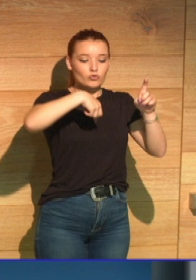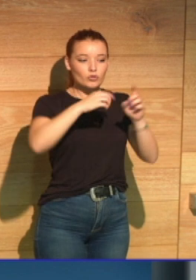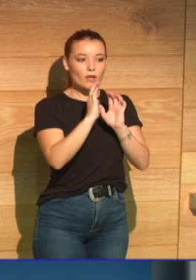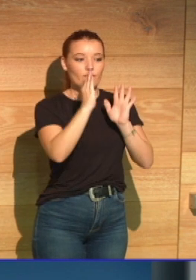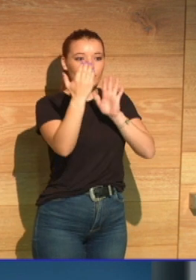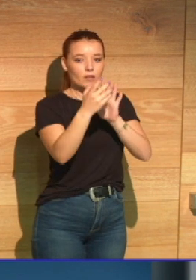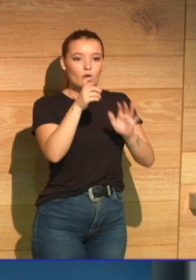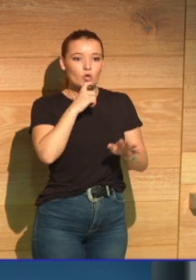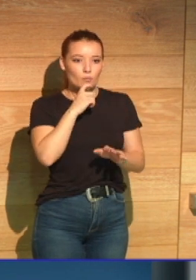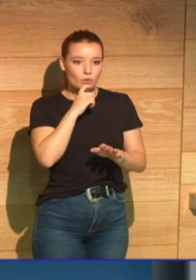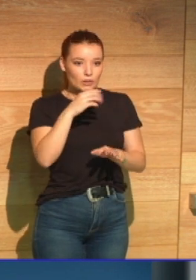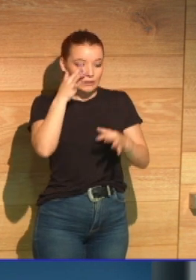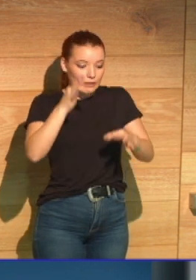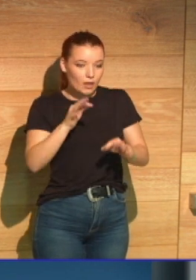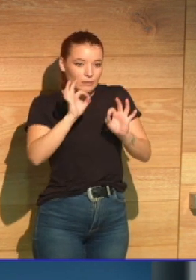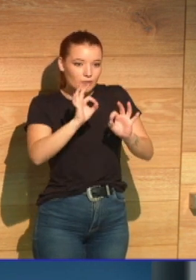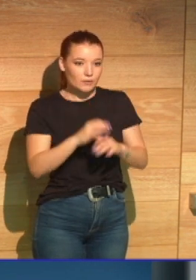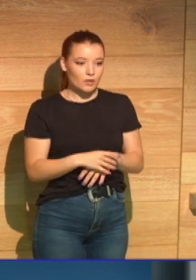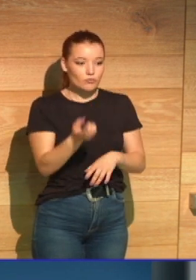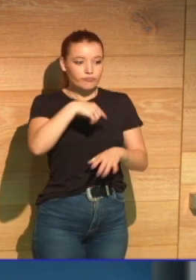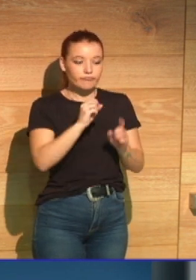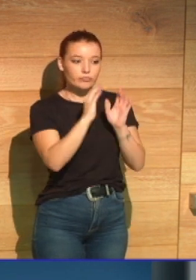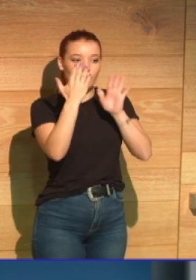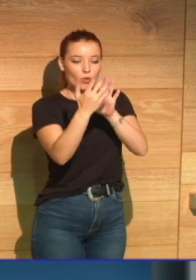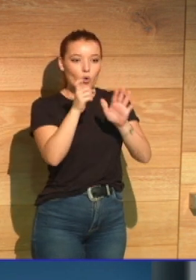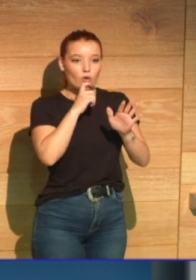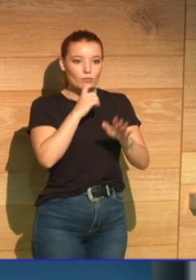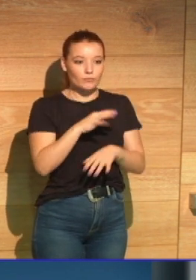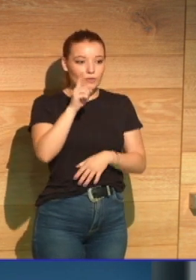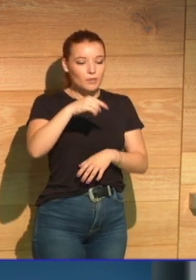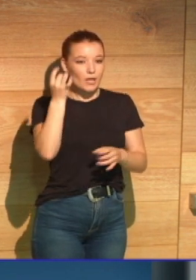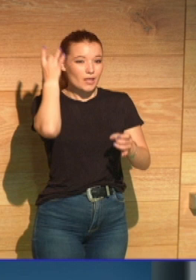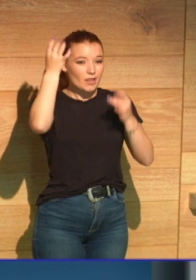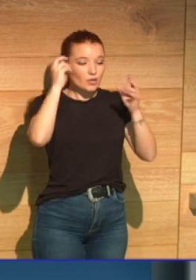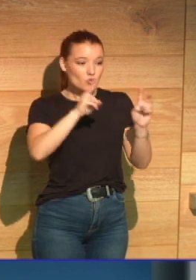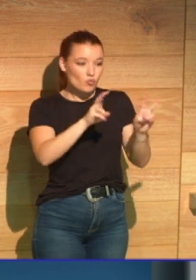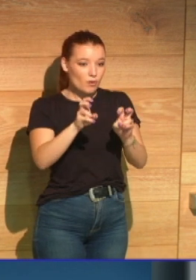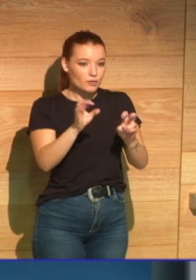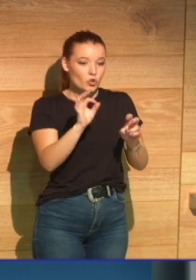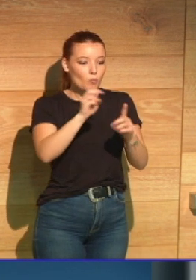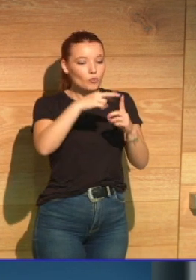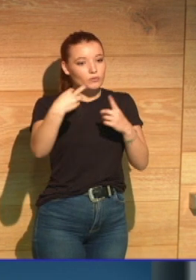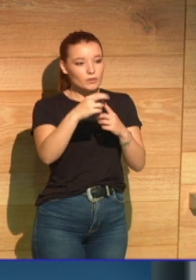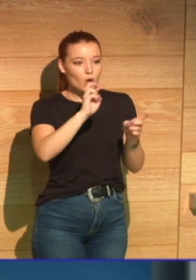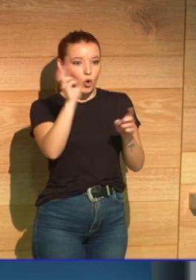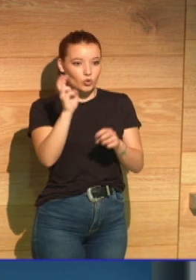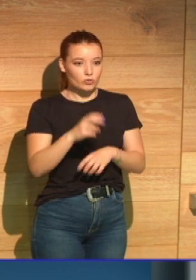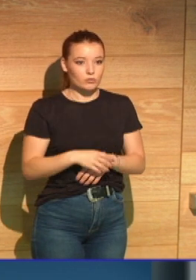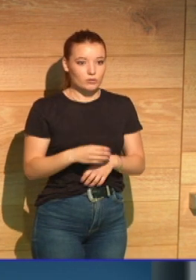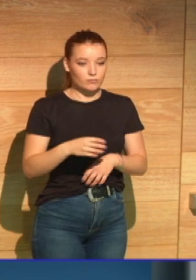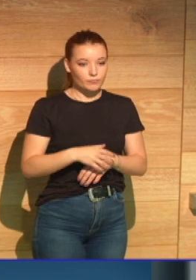esta realidad y al cúmulo de pedagogías contemporáneas que proponen otras ideas y otras perspectivas con respecto a lo que la educación